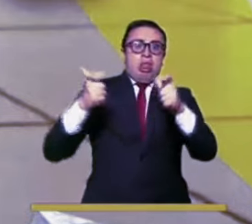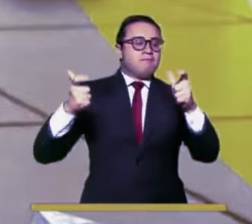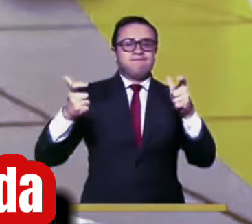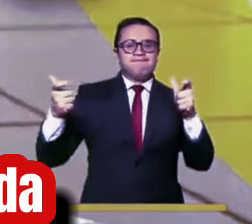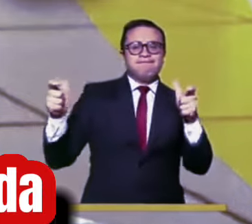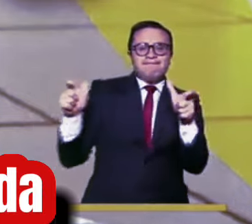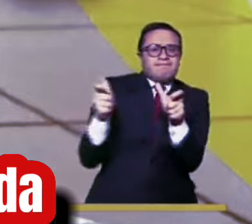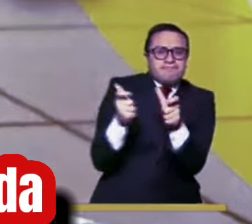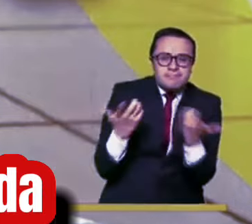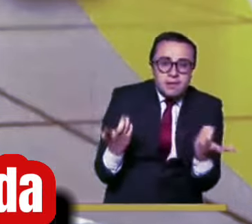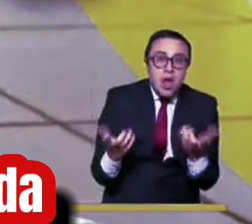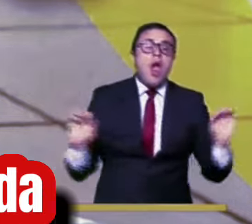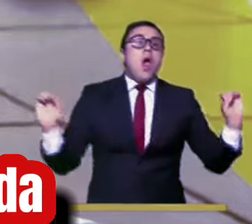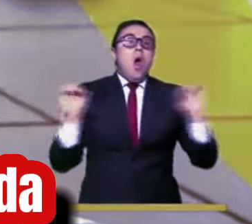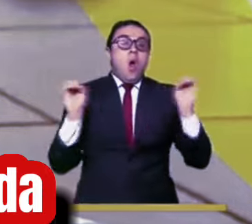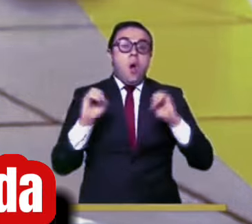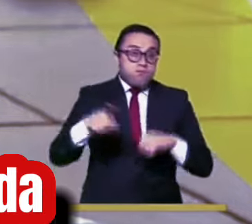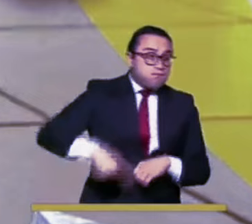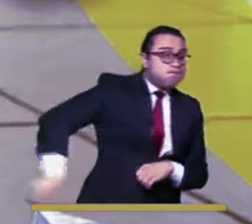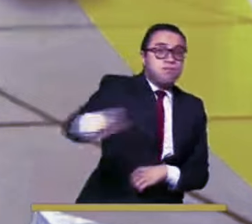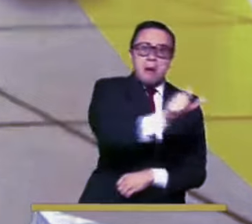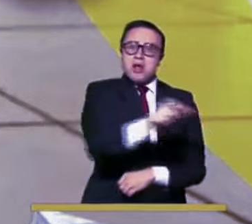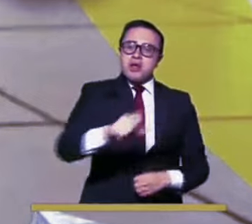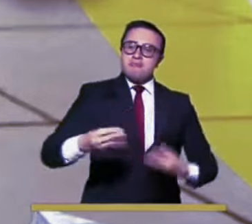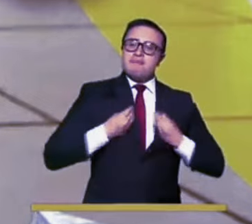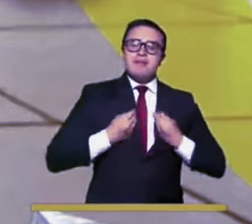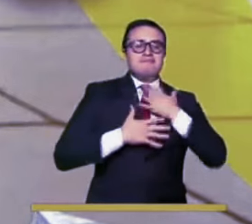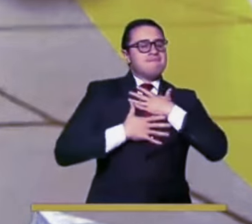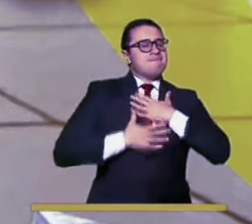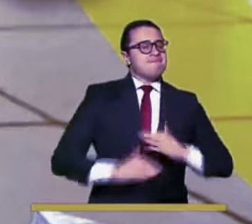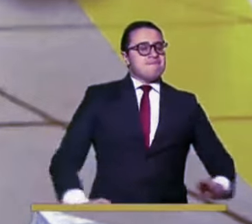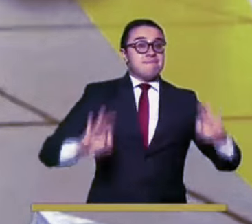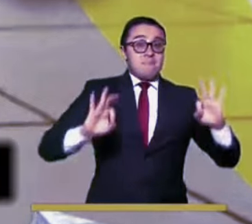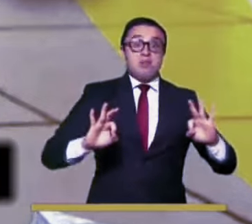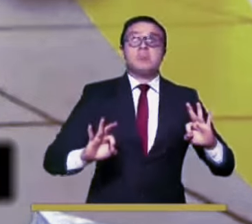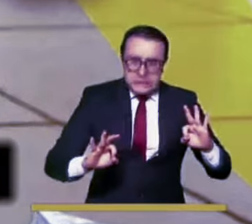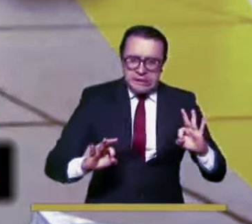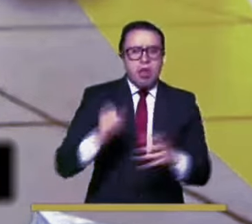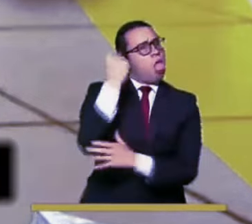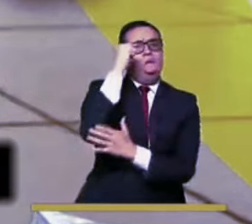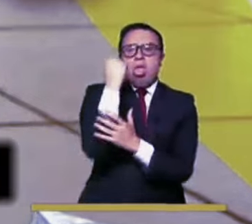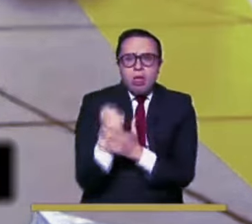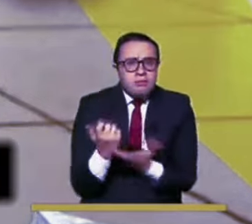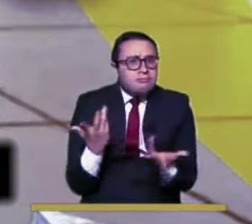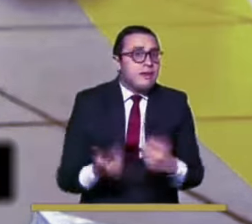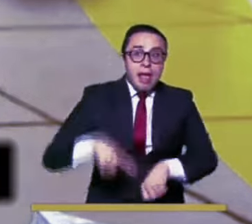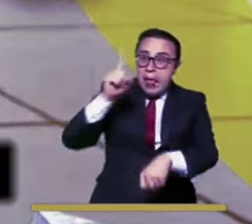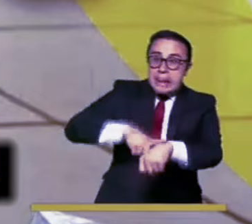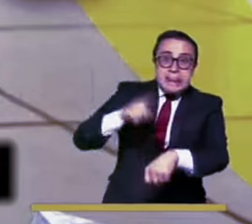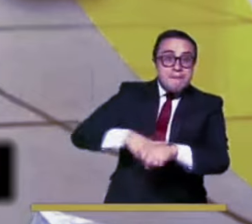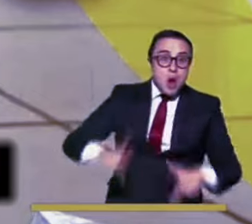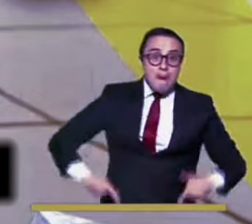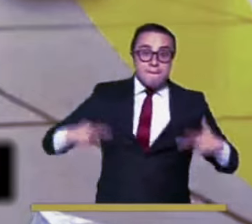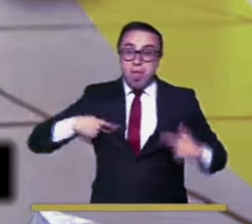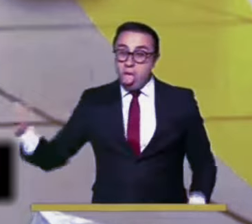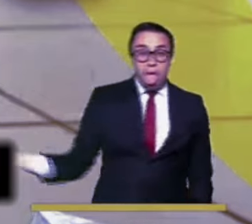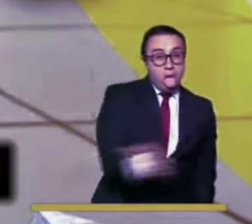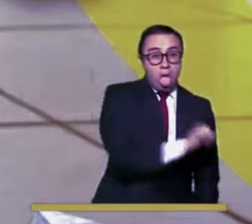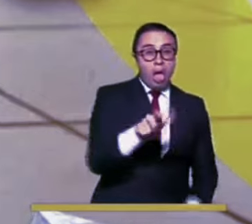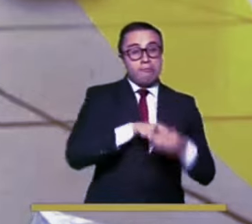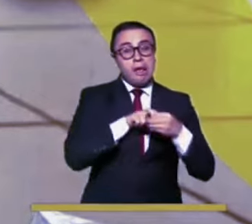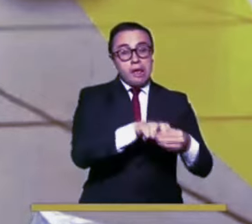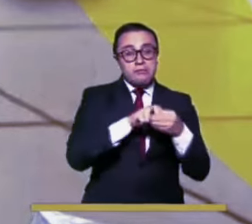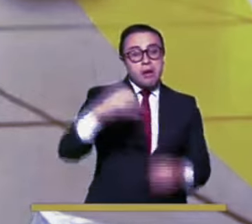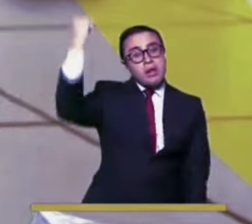tiempo, el desmejoramiento de la calidad de vida de todos sus habitantes y los tiempos perdidos de vida en el